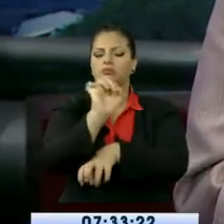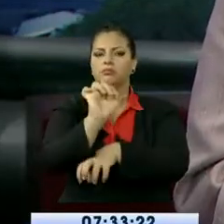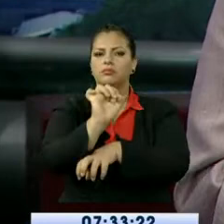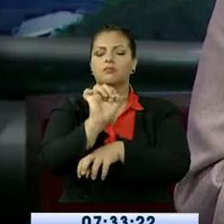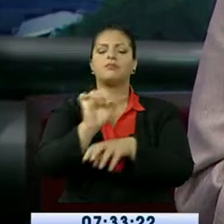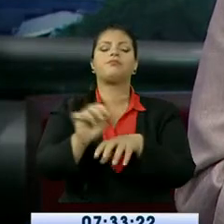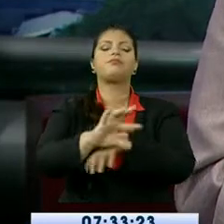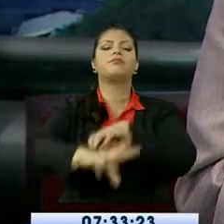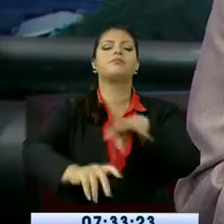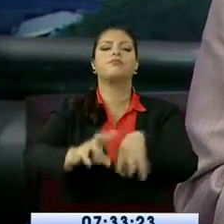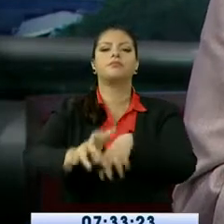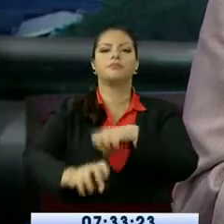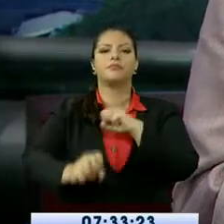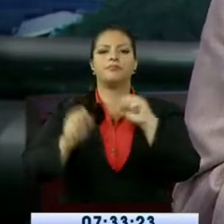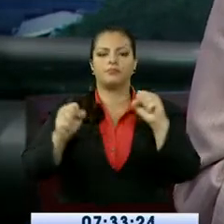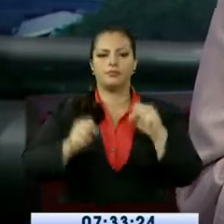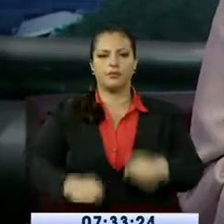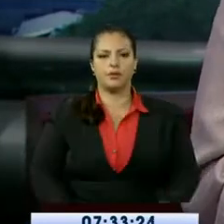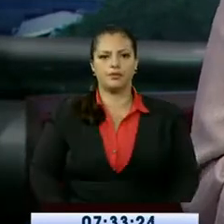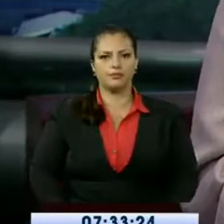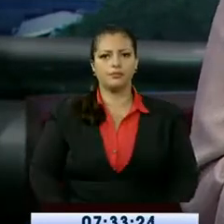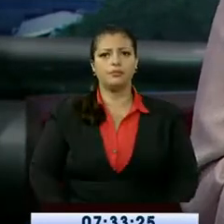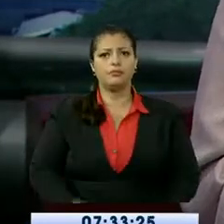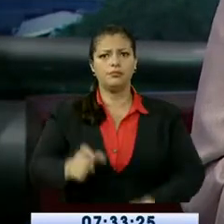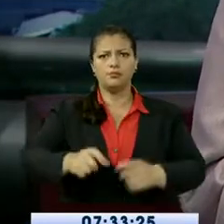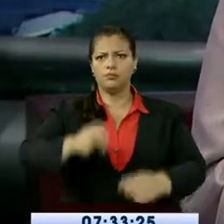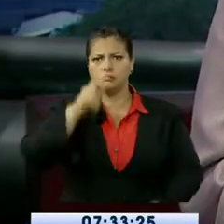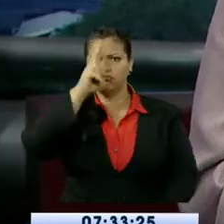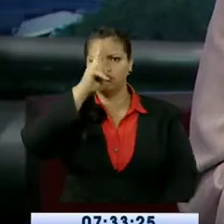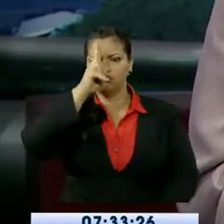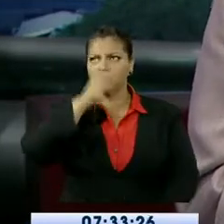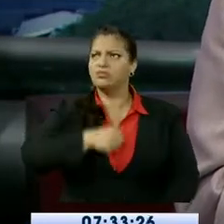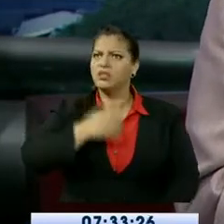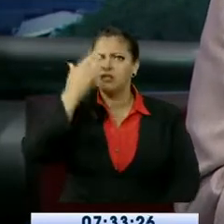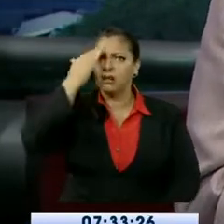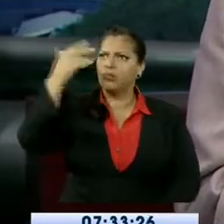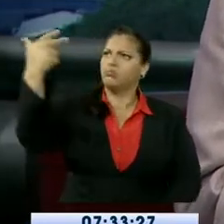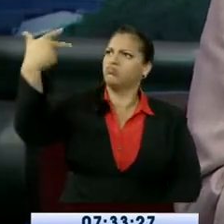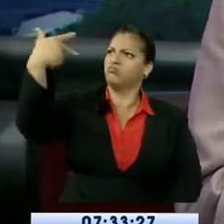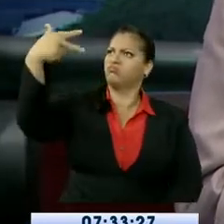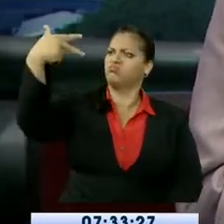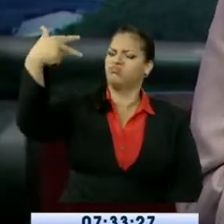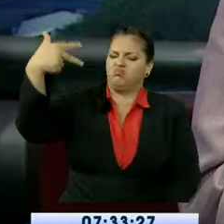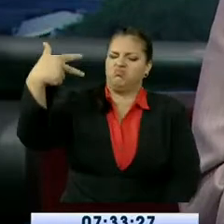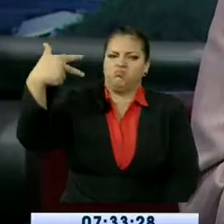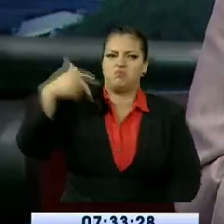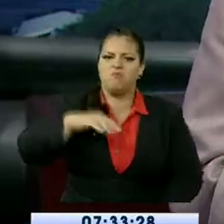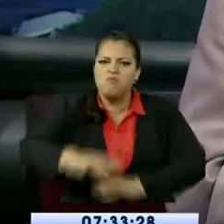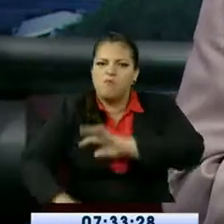de los antisociales, pese que las cámaras se encuentran a la vista de todos.